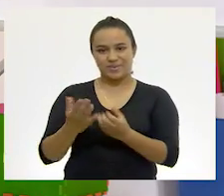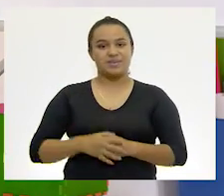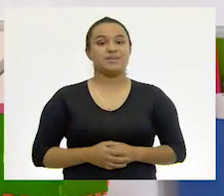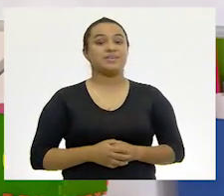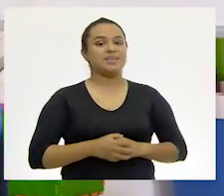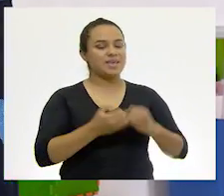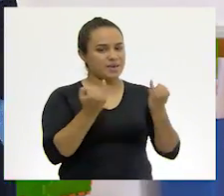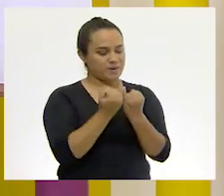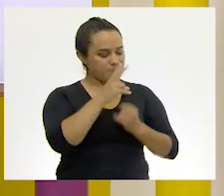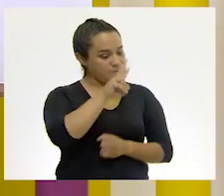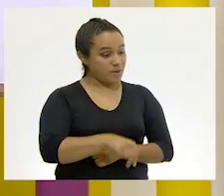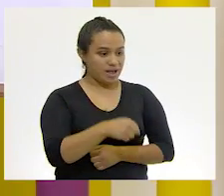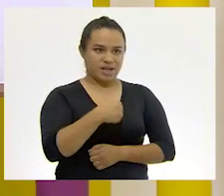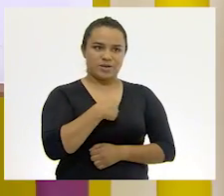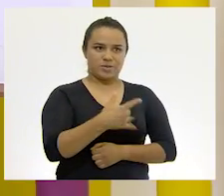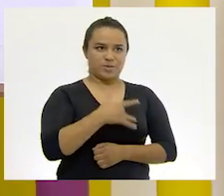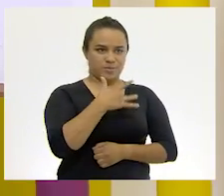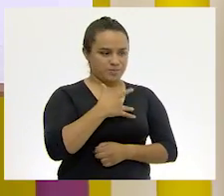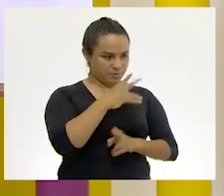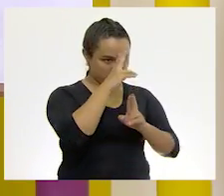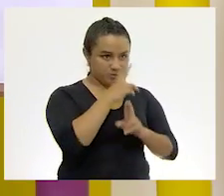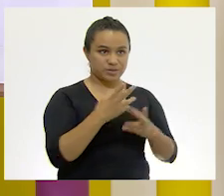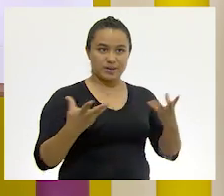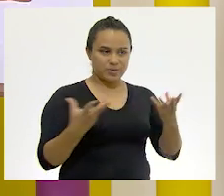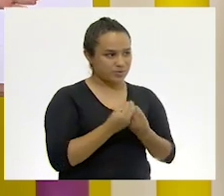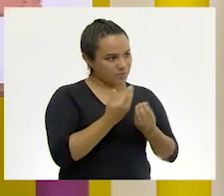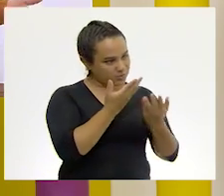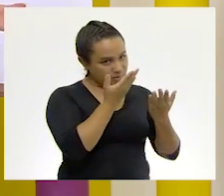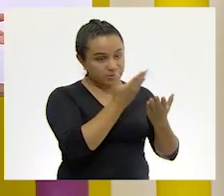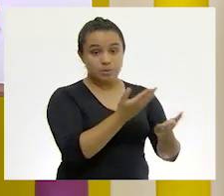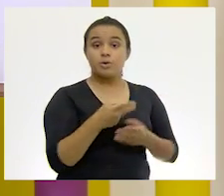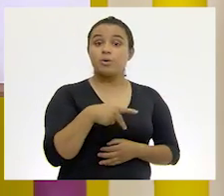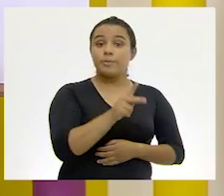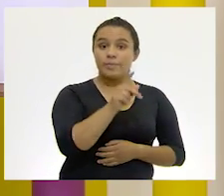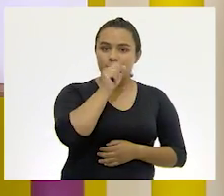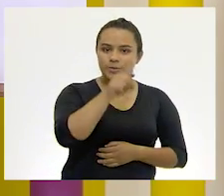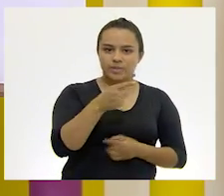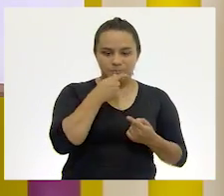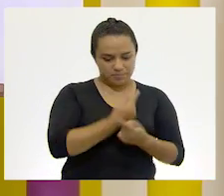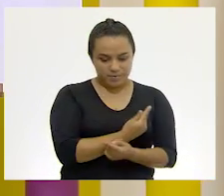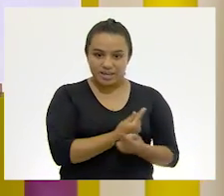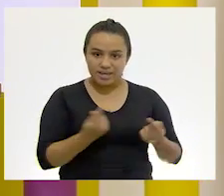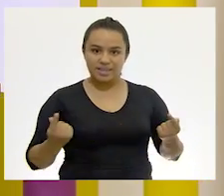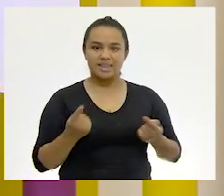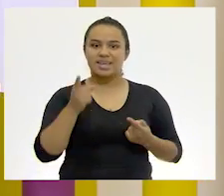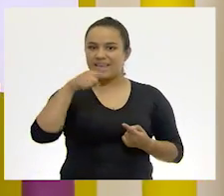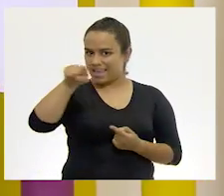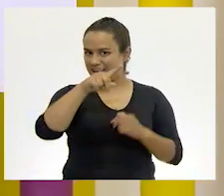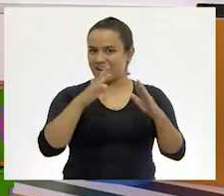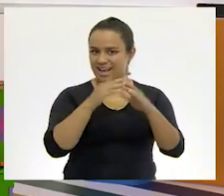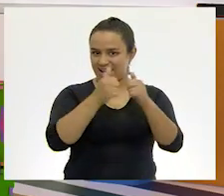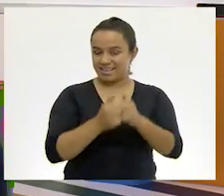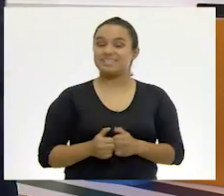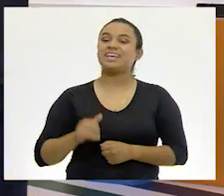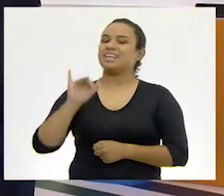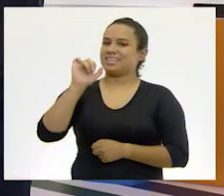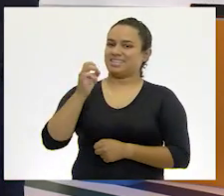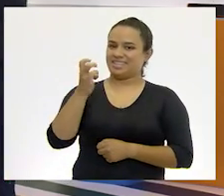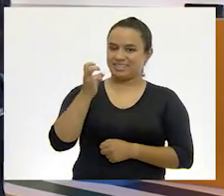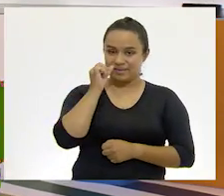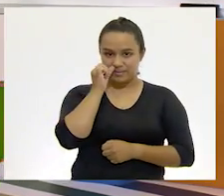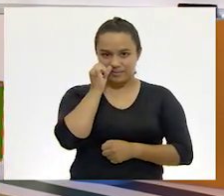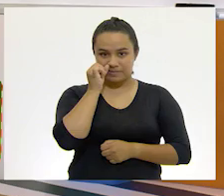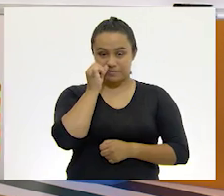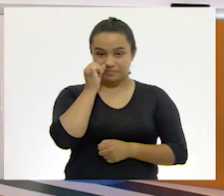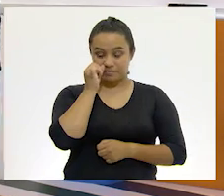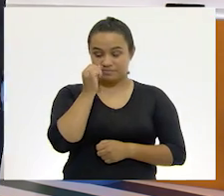Pues para mí, de verdad, también es un tremendo honor estar contigo, pero también con las niñas y los niños allá en casa. Así es, así es.